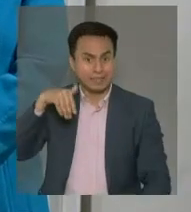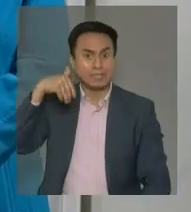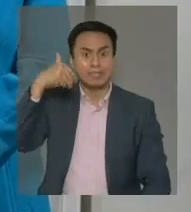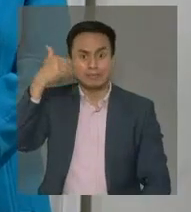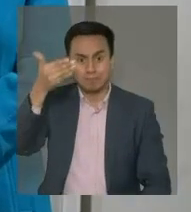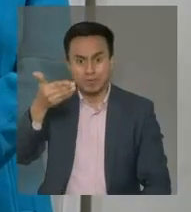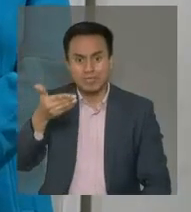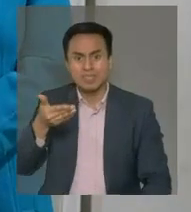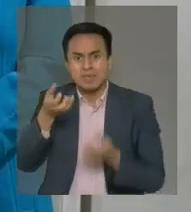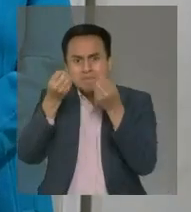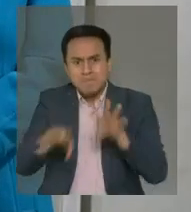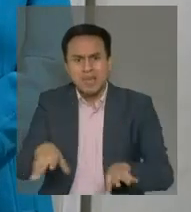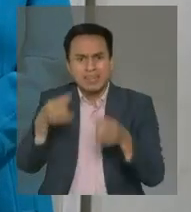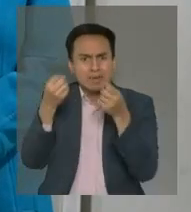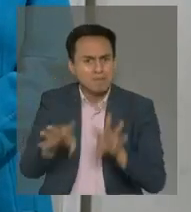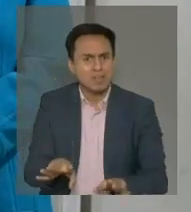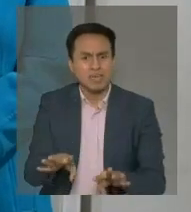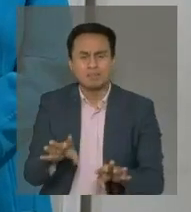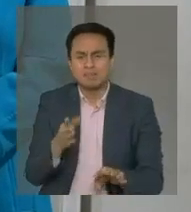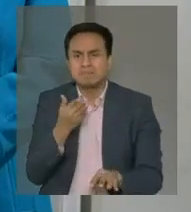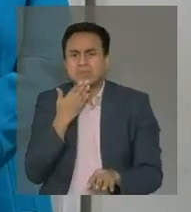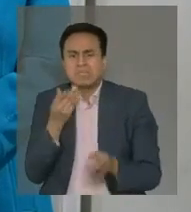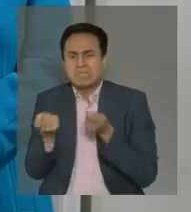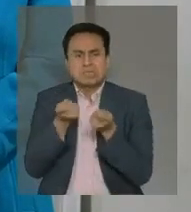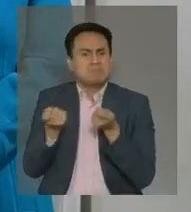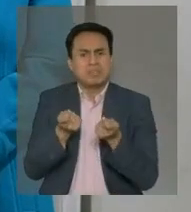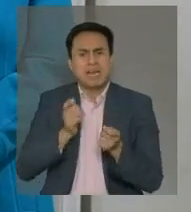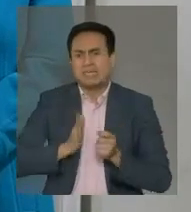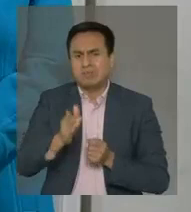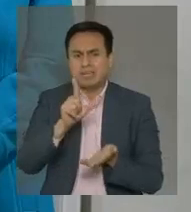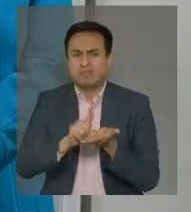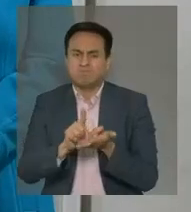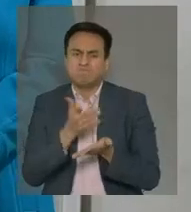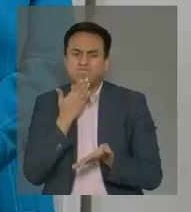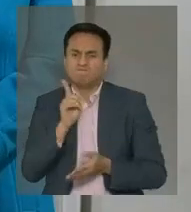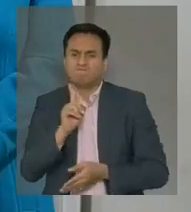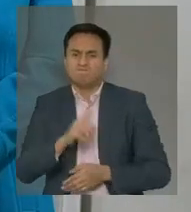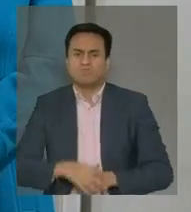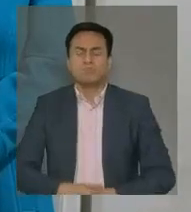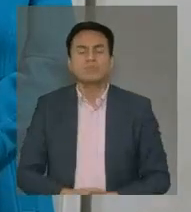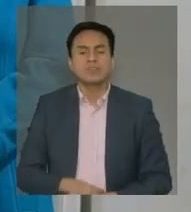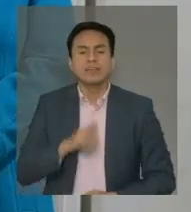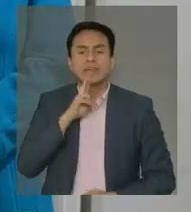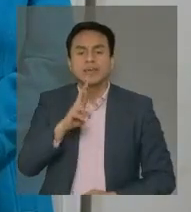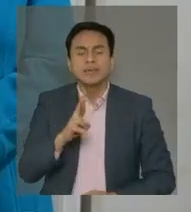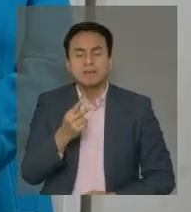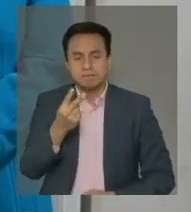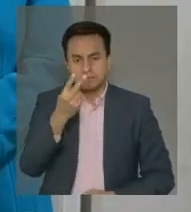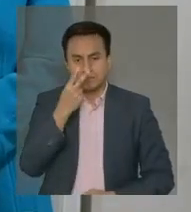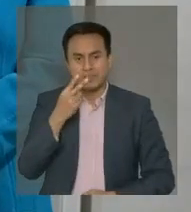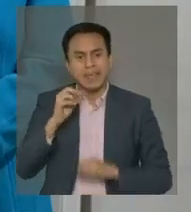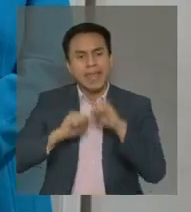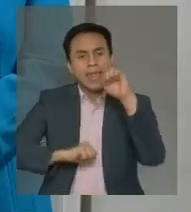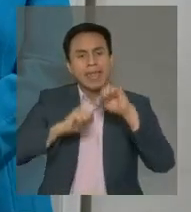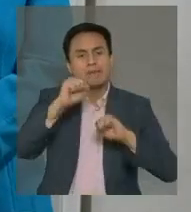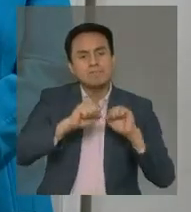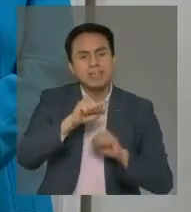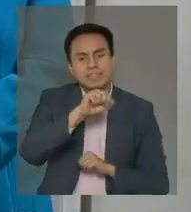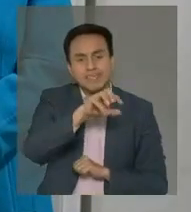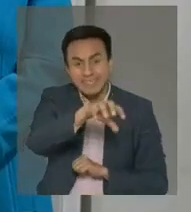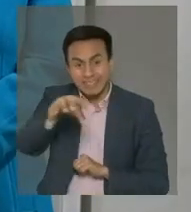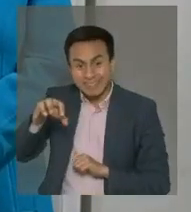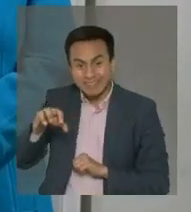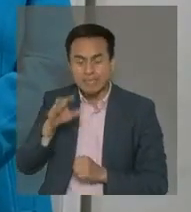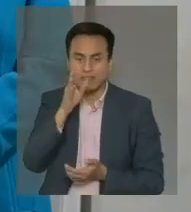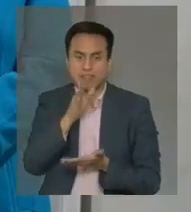perry así no le salga no le salga conveniente económicamente mantenerse en la zona mira las empresas tienen el